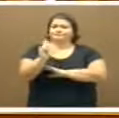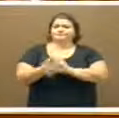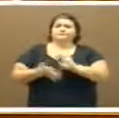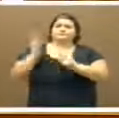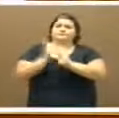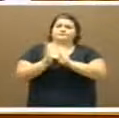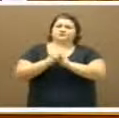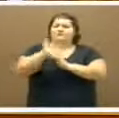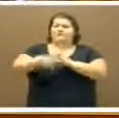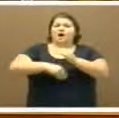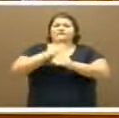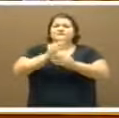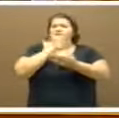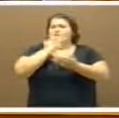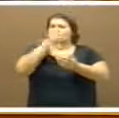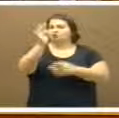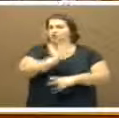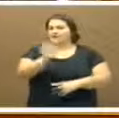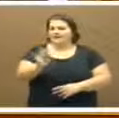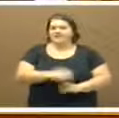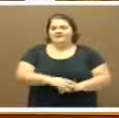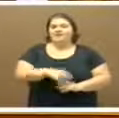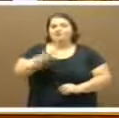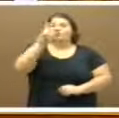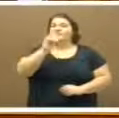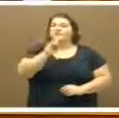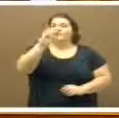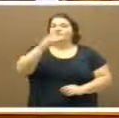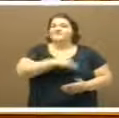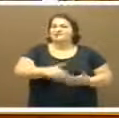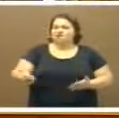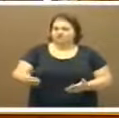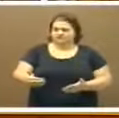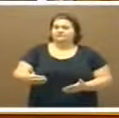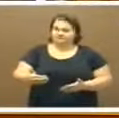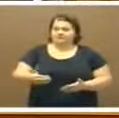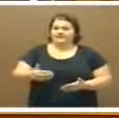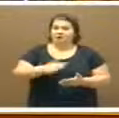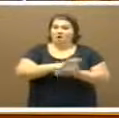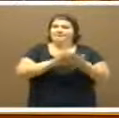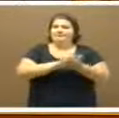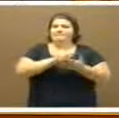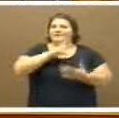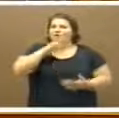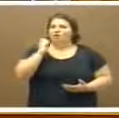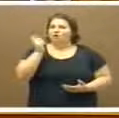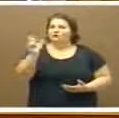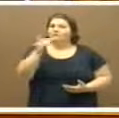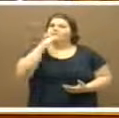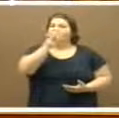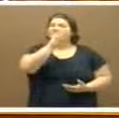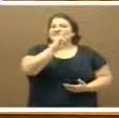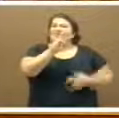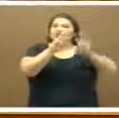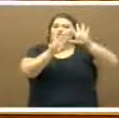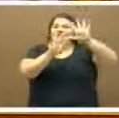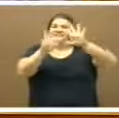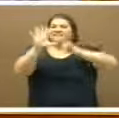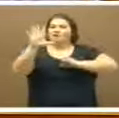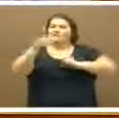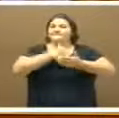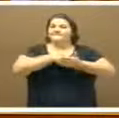Habla de valores totales, por ejemplo, cuando habla de los 103 millones, pero no habla de los valores. Es decir, 395